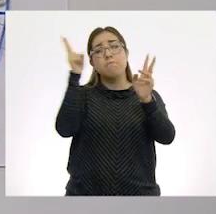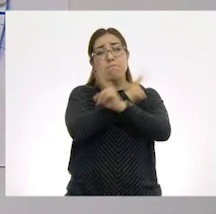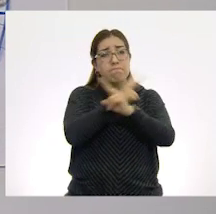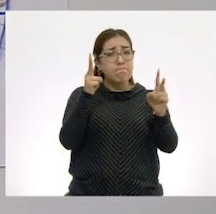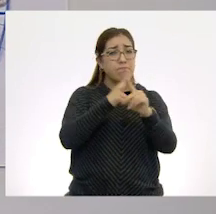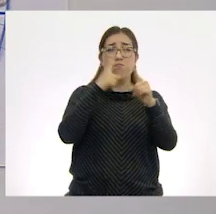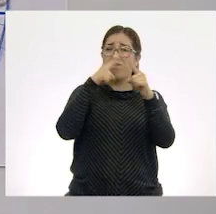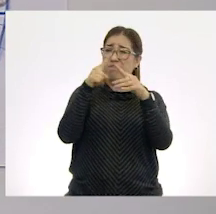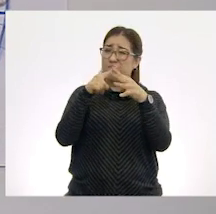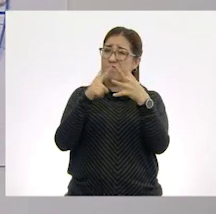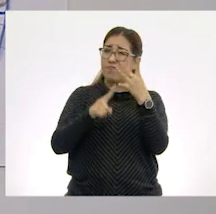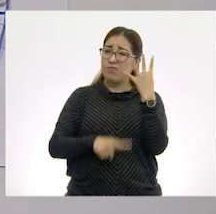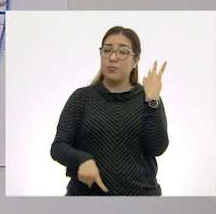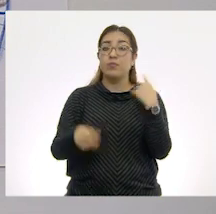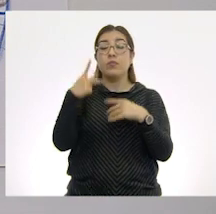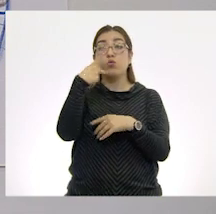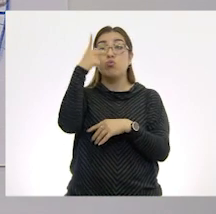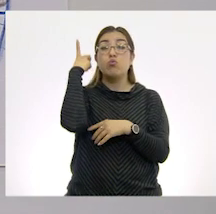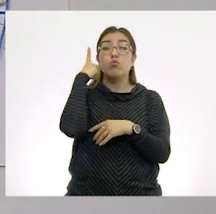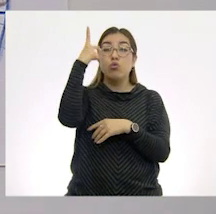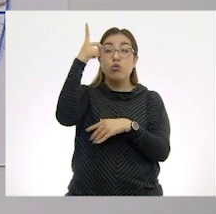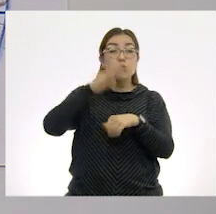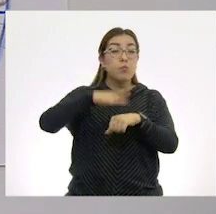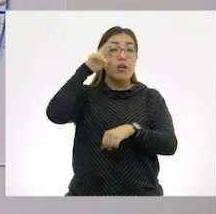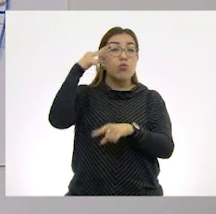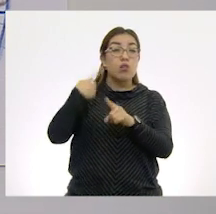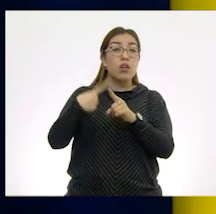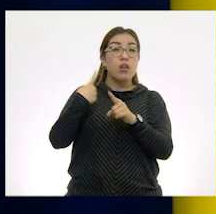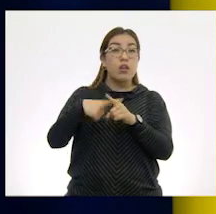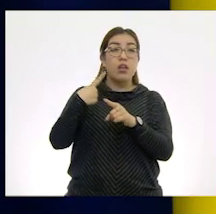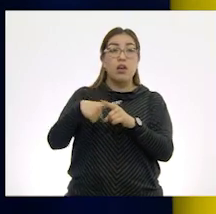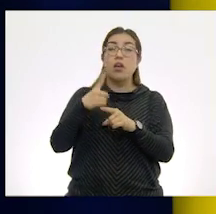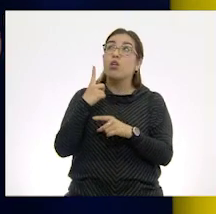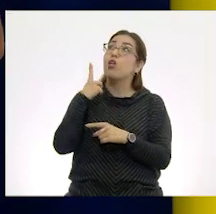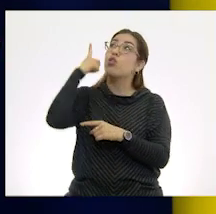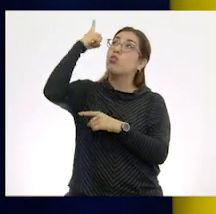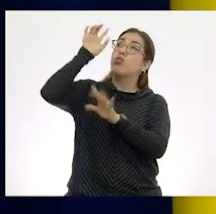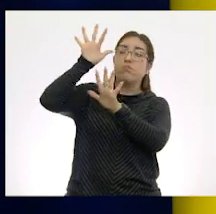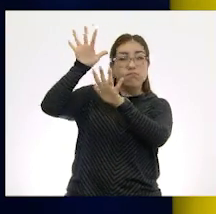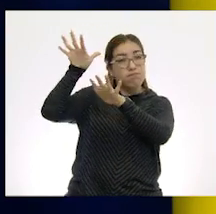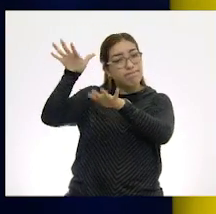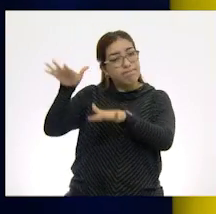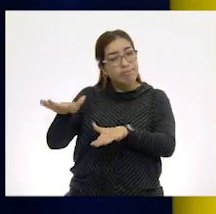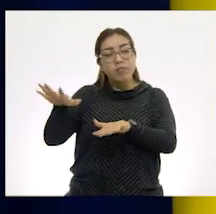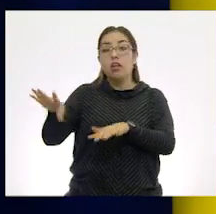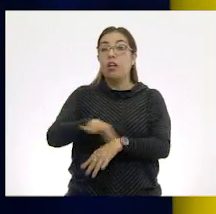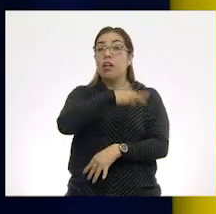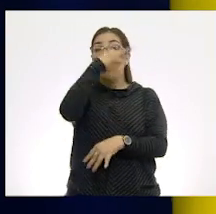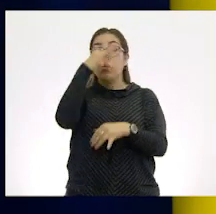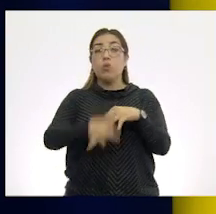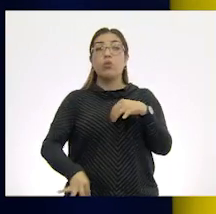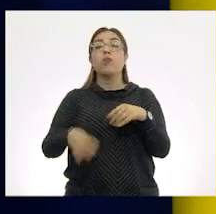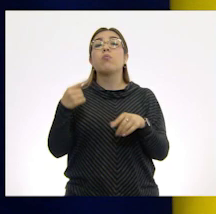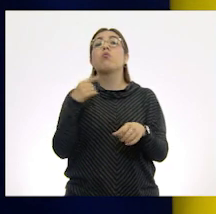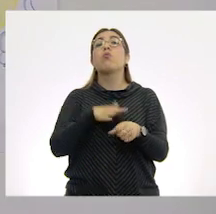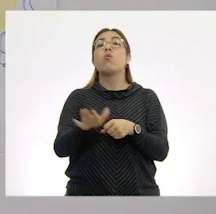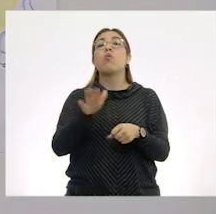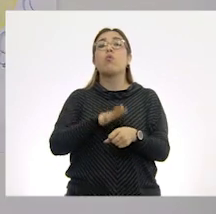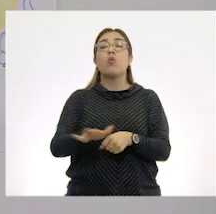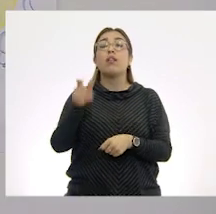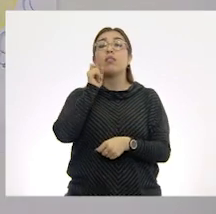etc. Y su dios supremo era Shangdi, el de arriba. Y por último, desarrollaron